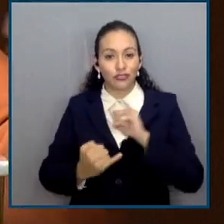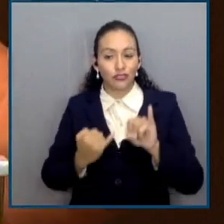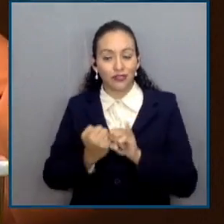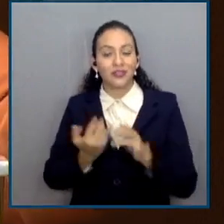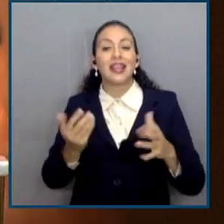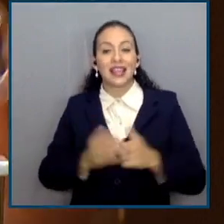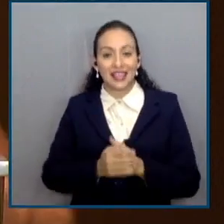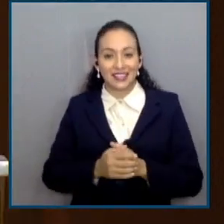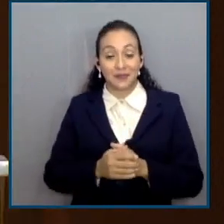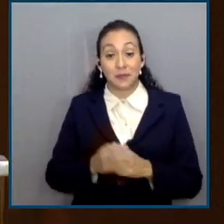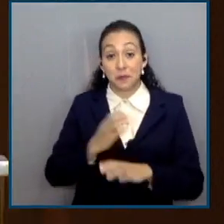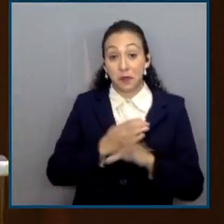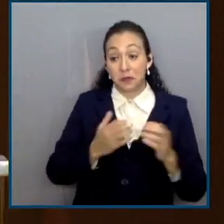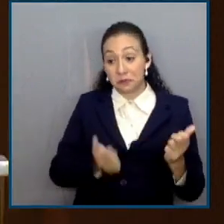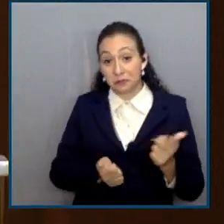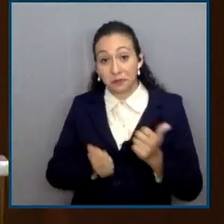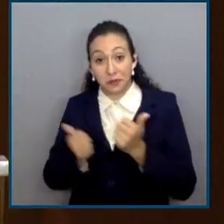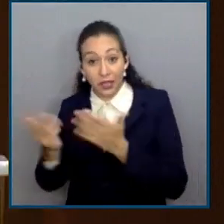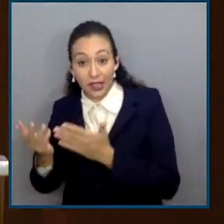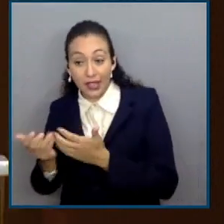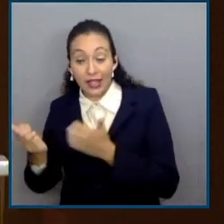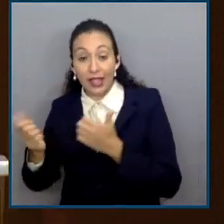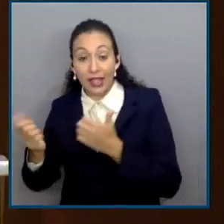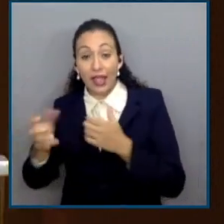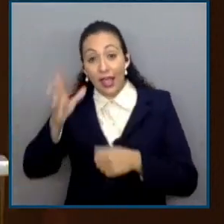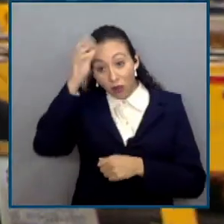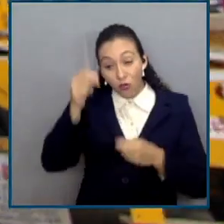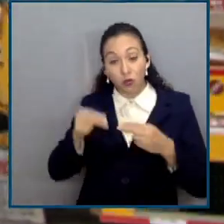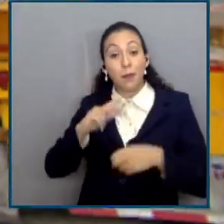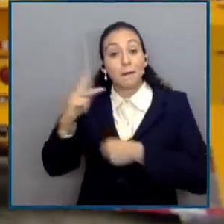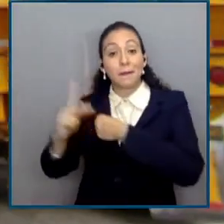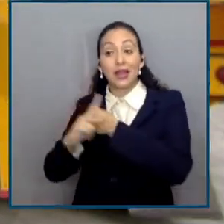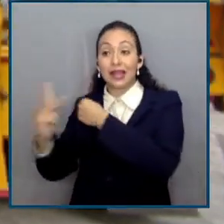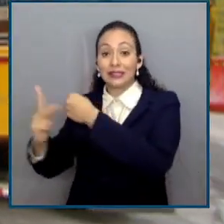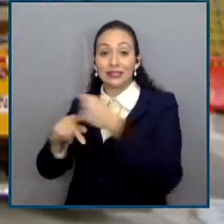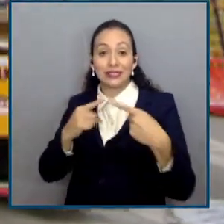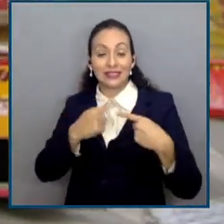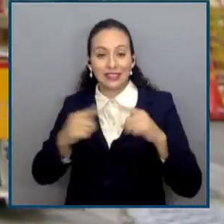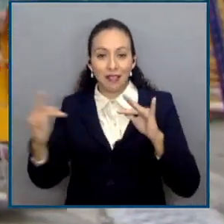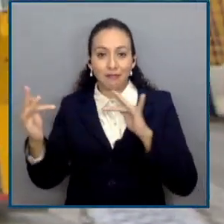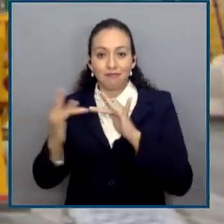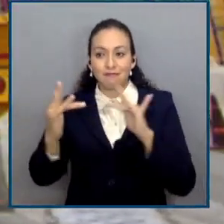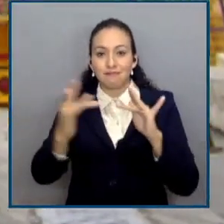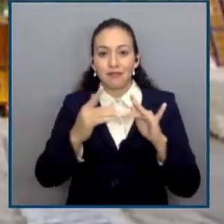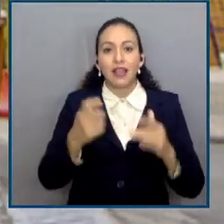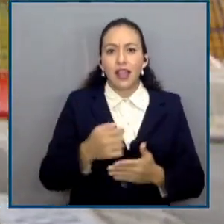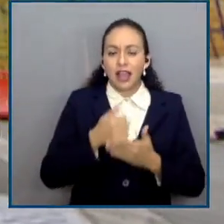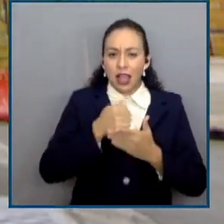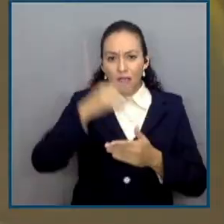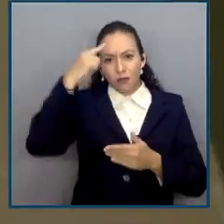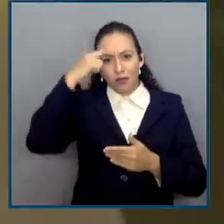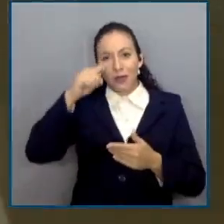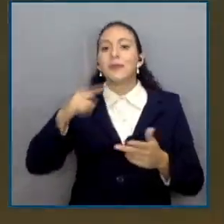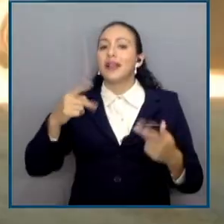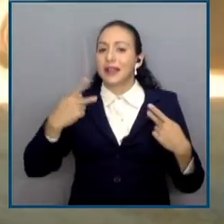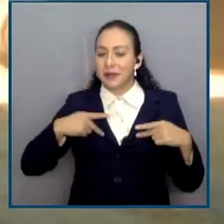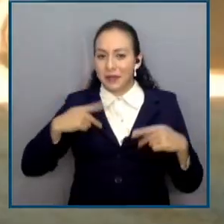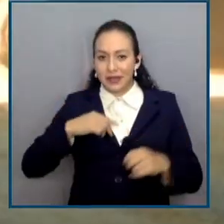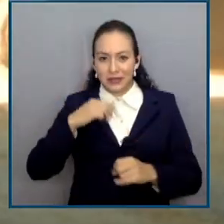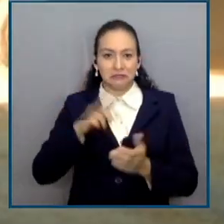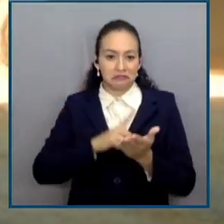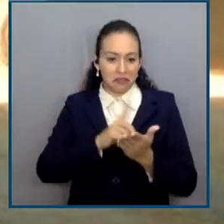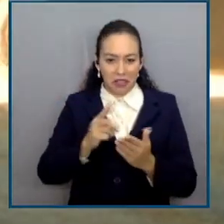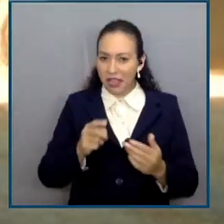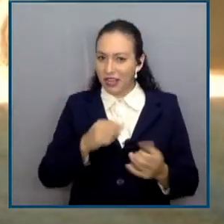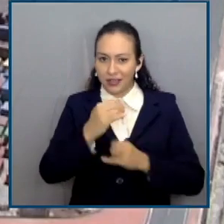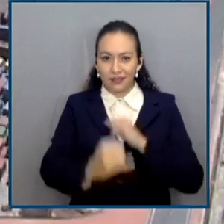normas jurídicas, y celebró que la obra tenga una aproximación multidisciplinaria al derecho comercial internacional que facilita el